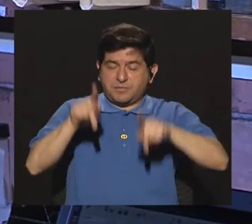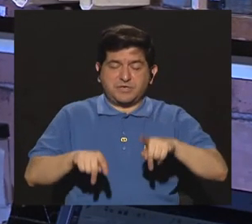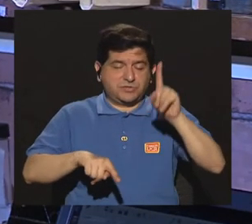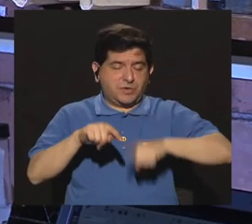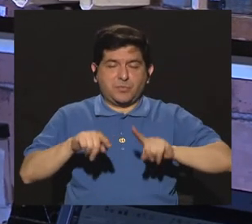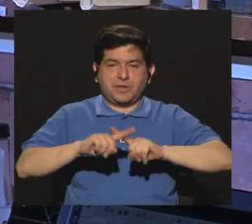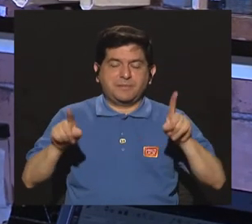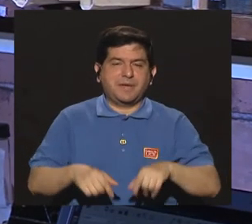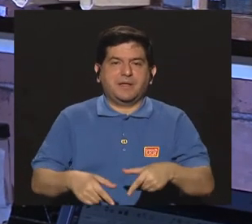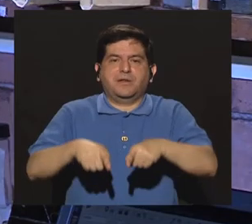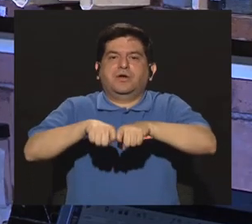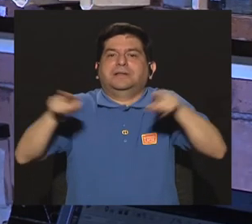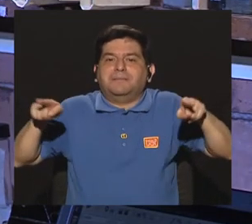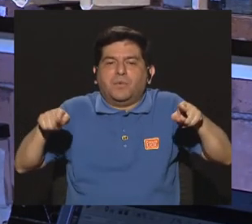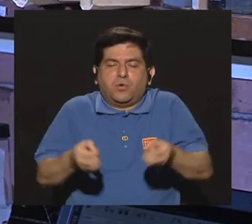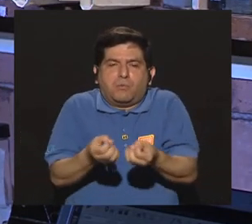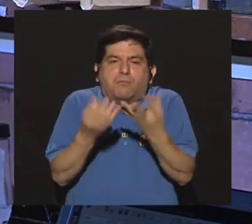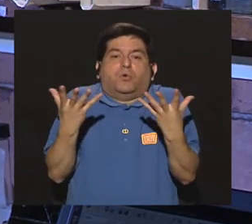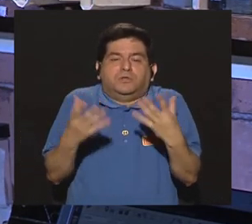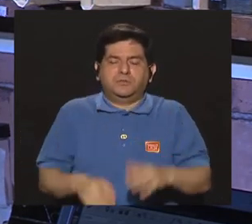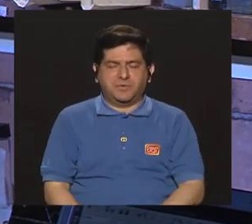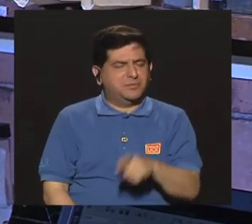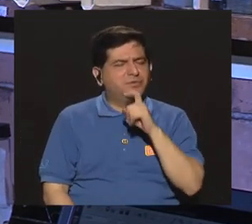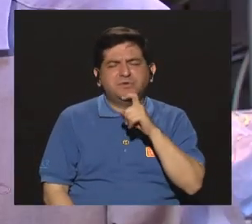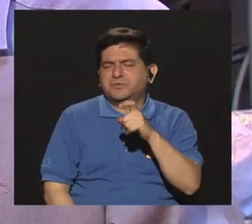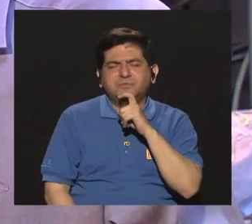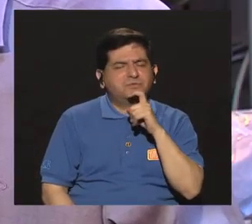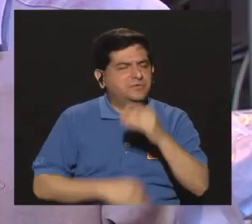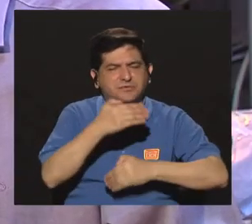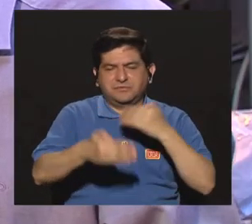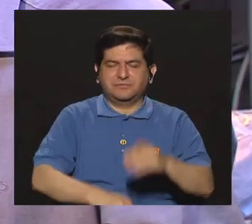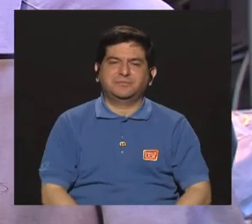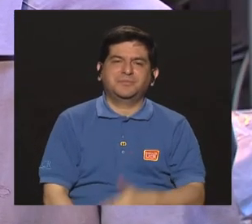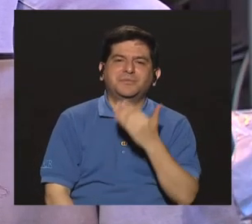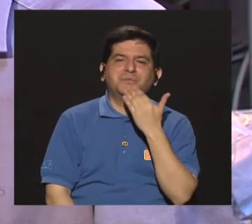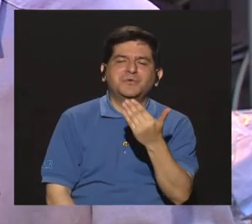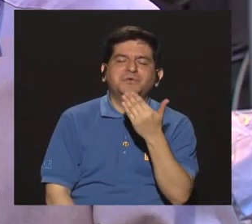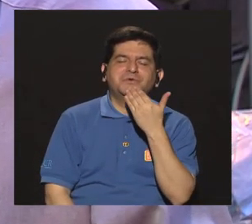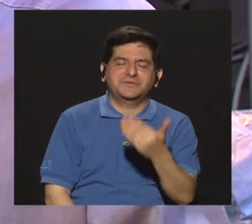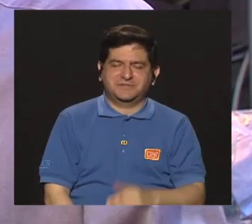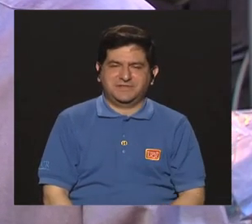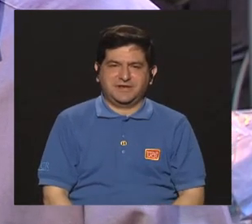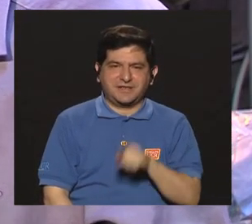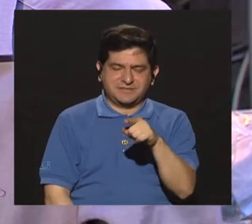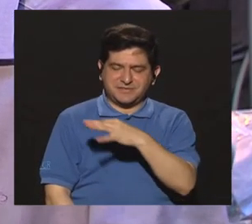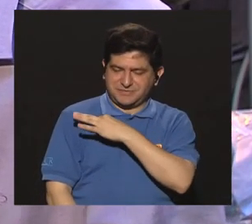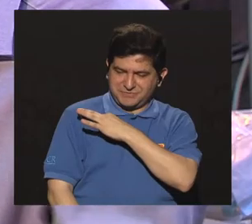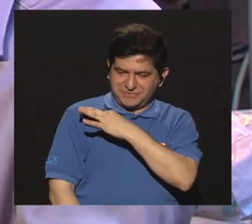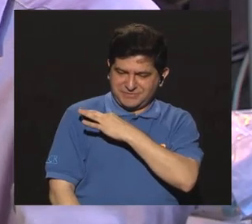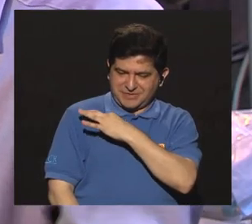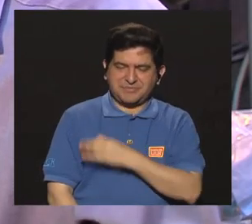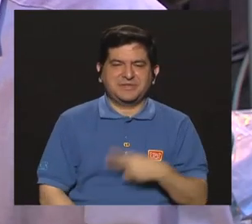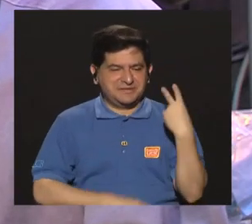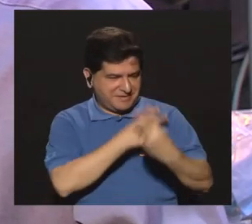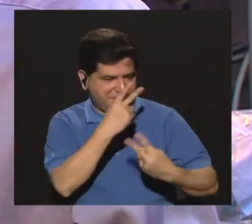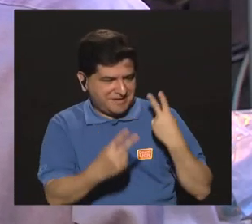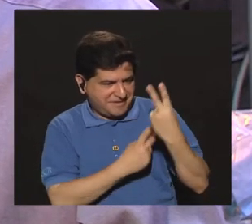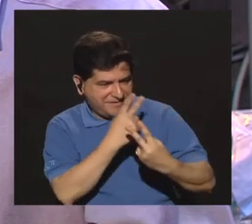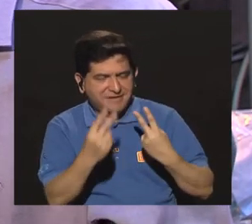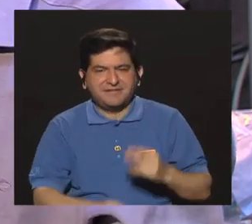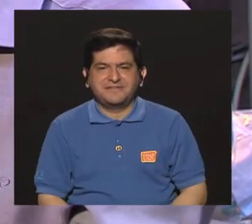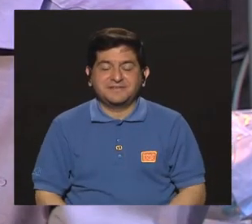pueden ir muchas personas porque se dificulta mucho muchísimas gracias gerardo por haberlos invitado a visitar